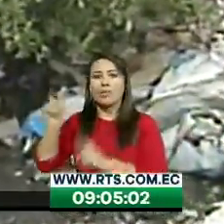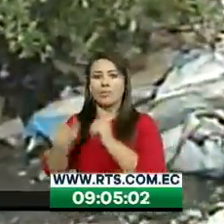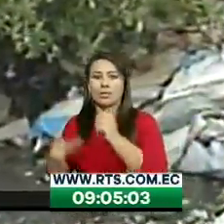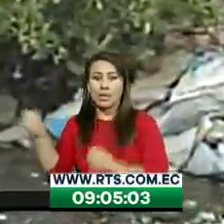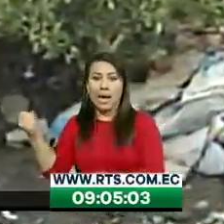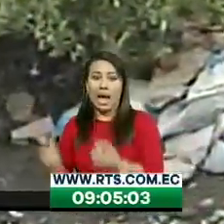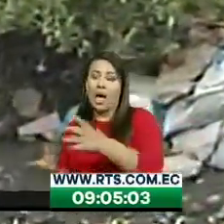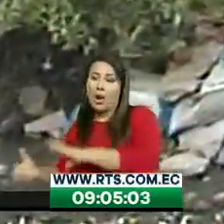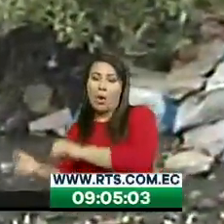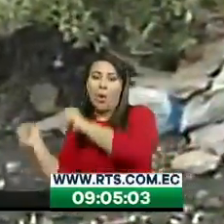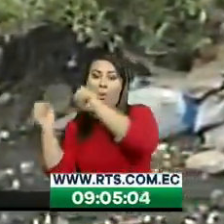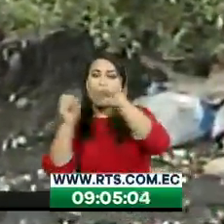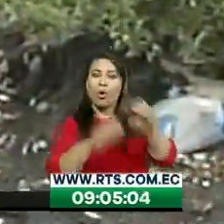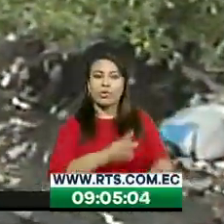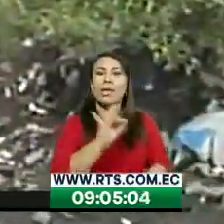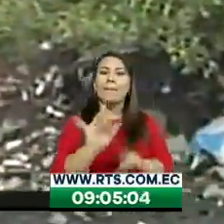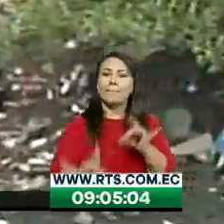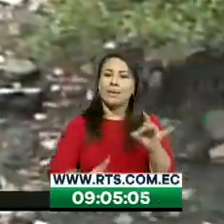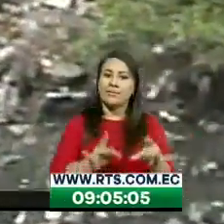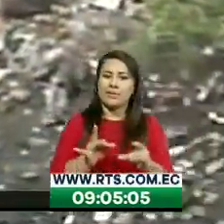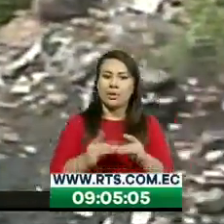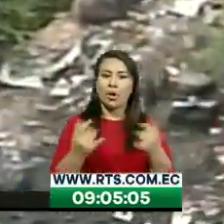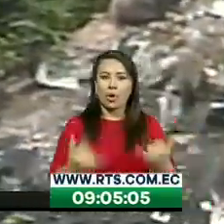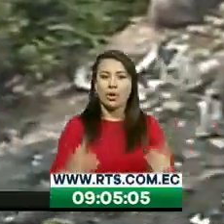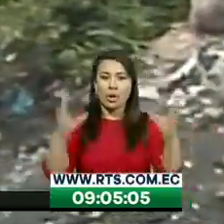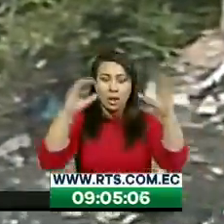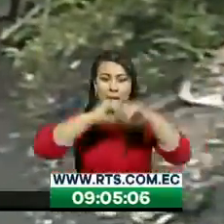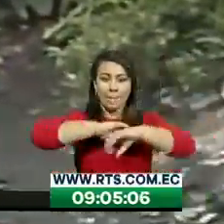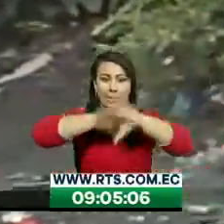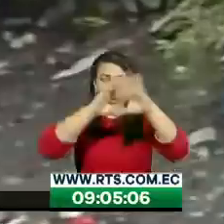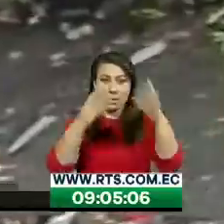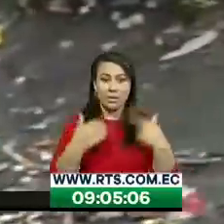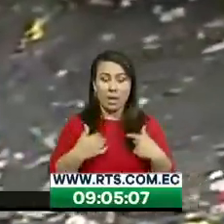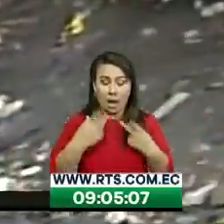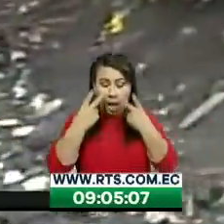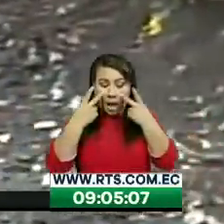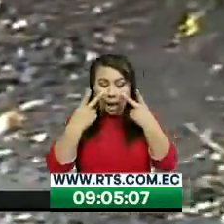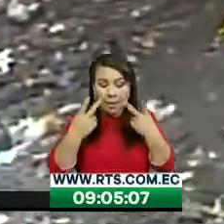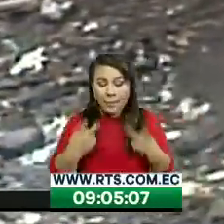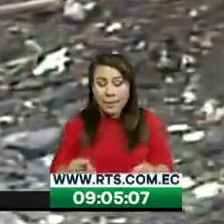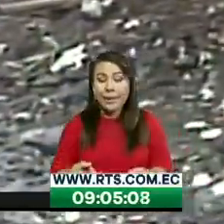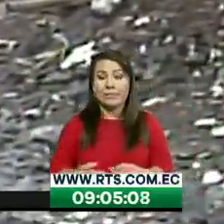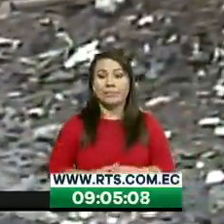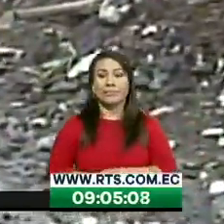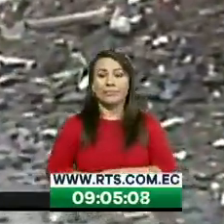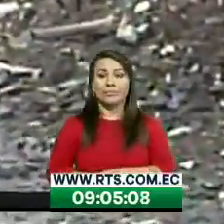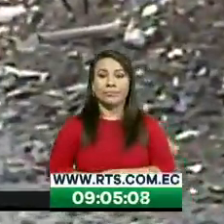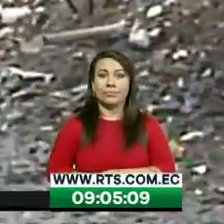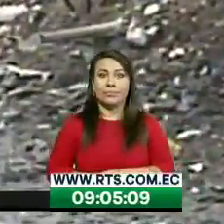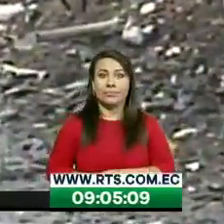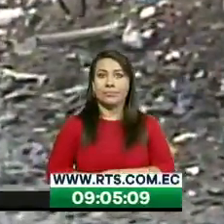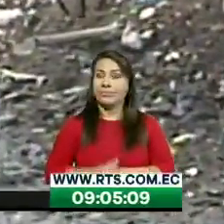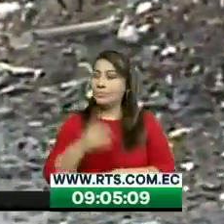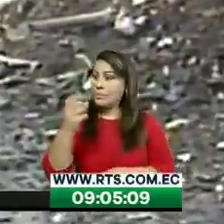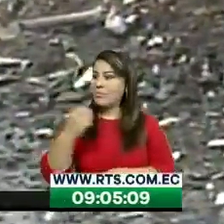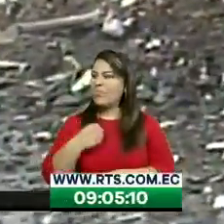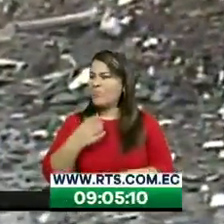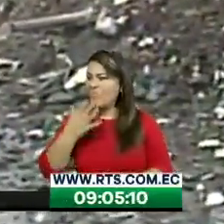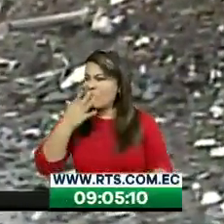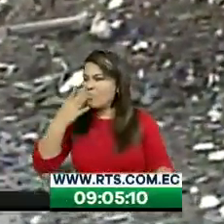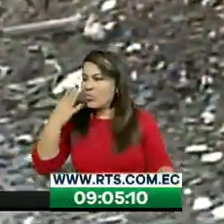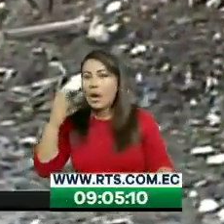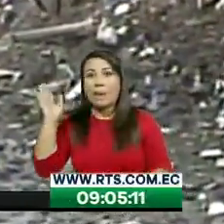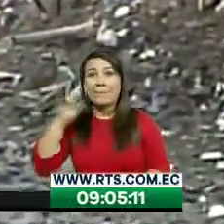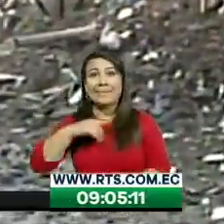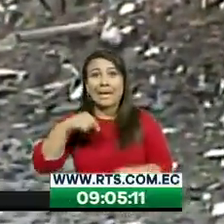miembro de Fuerzas Armadas de igual manera en servicio activo. Fiscalía también dando respaldo a este tipo de operativos, aseguran que ellos aplicarán la